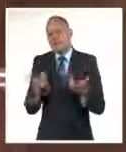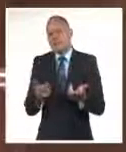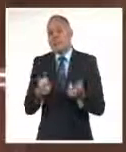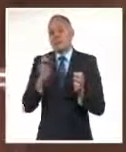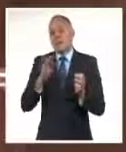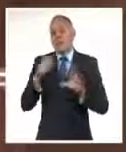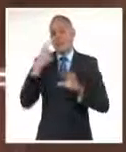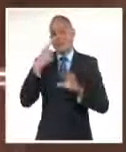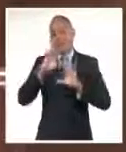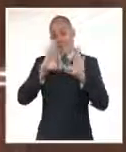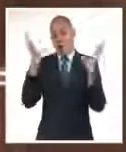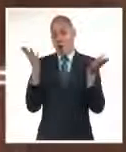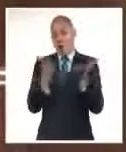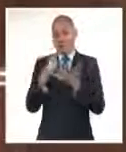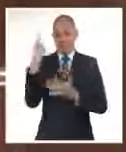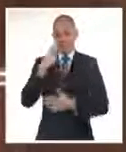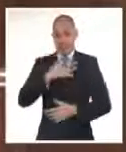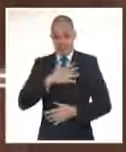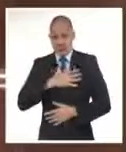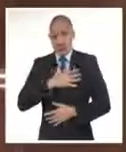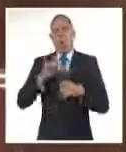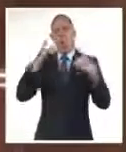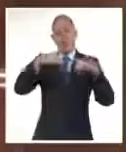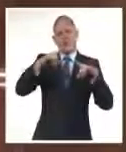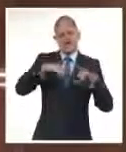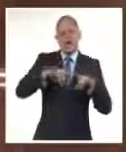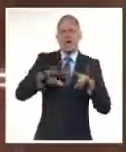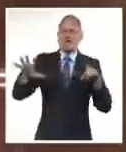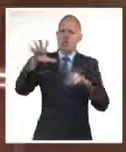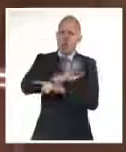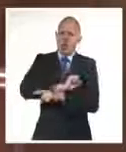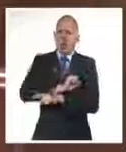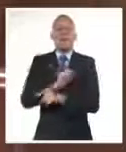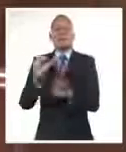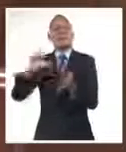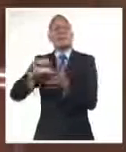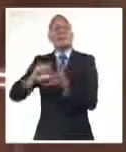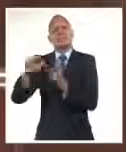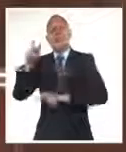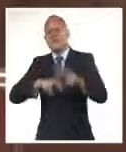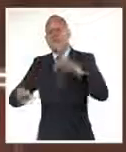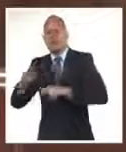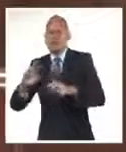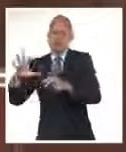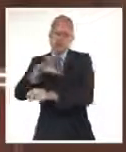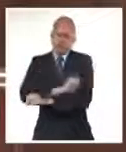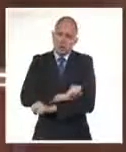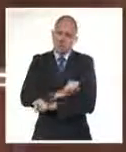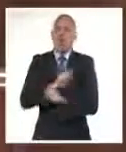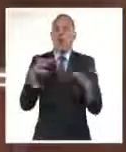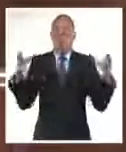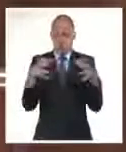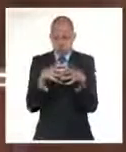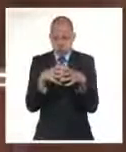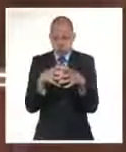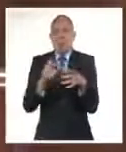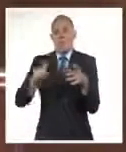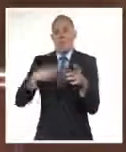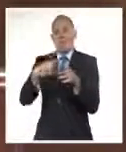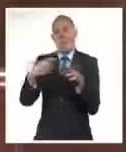Ciencia, que lo representan las universidades y los centros de investigación, y con el sector empresarial, que hoy tiene un sector